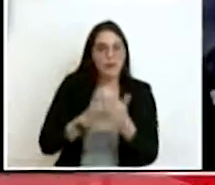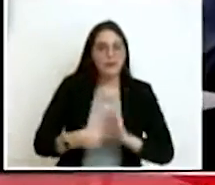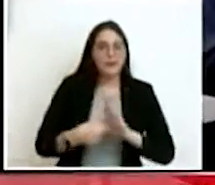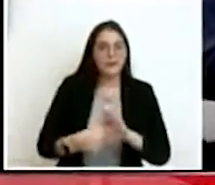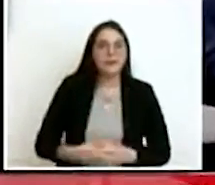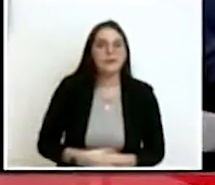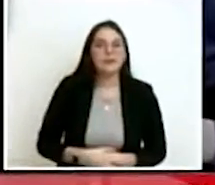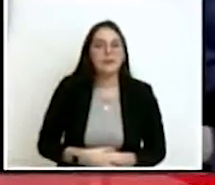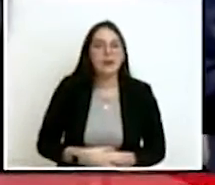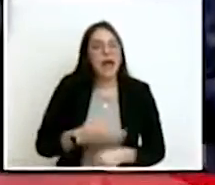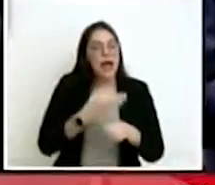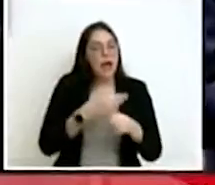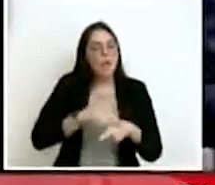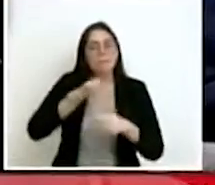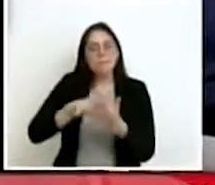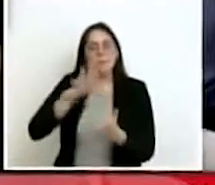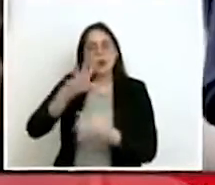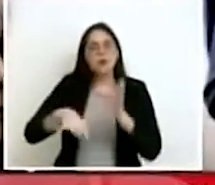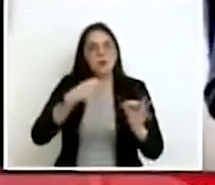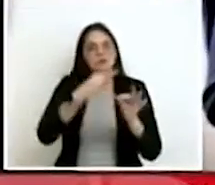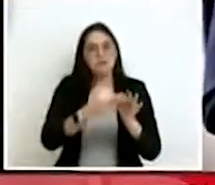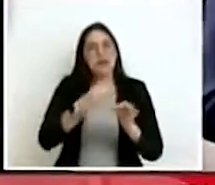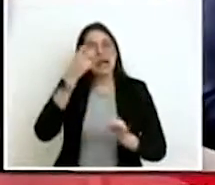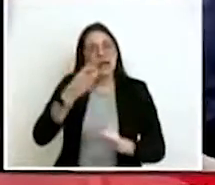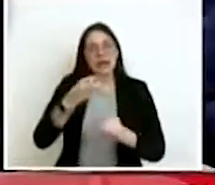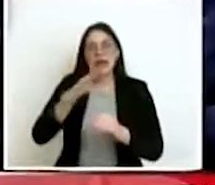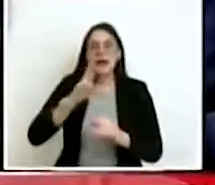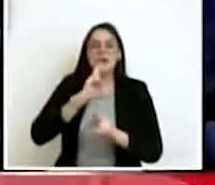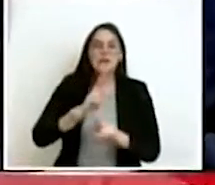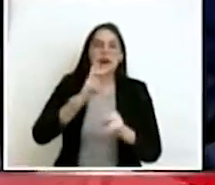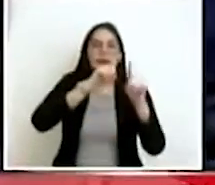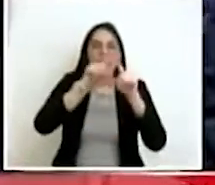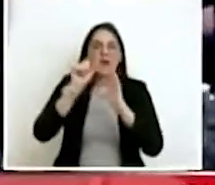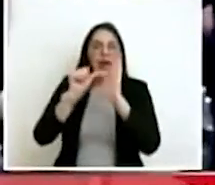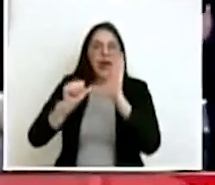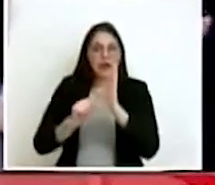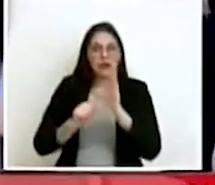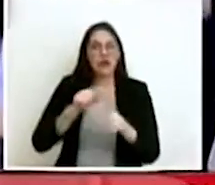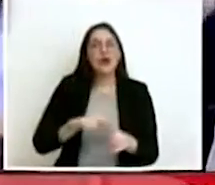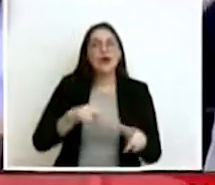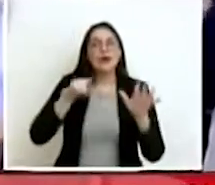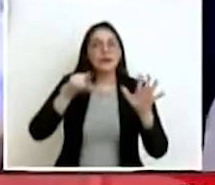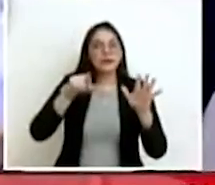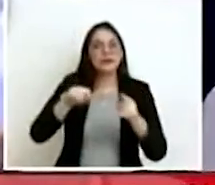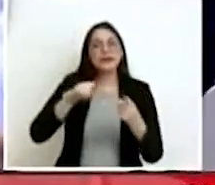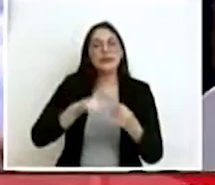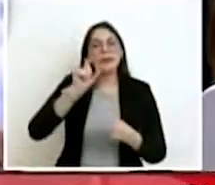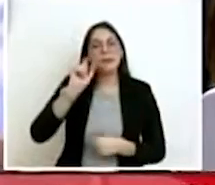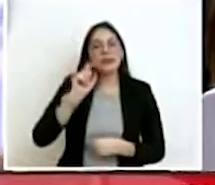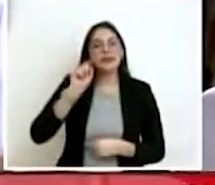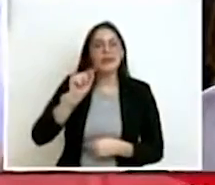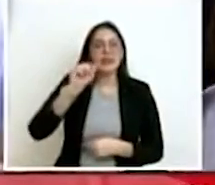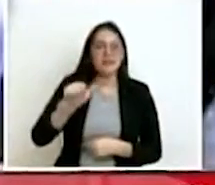Hay mayoría calificada, en consecuencia quedan aprobados los artículos 17,